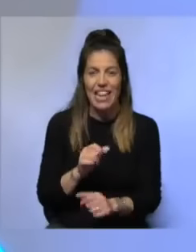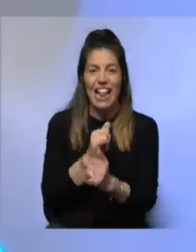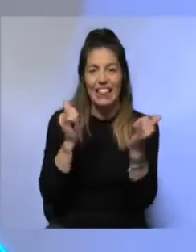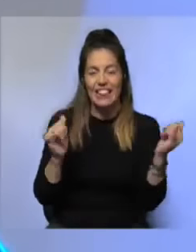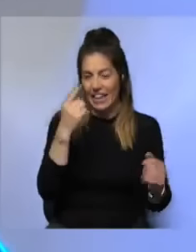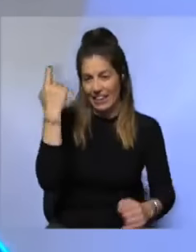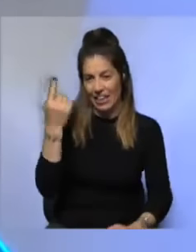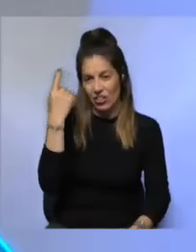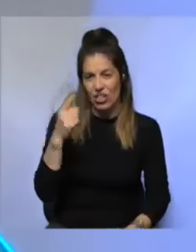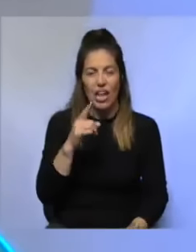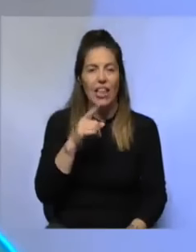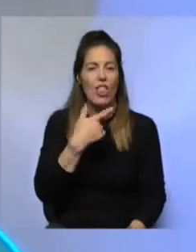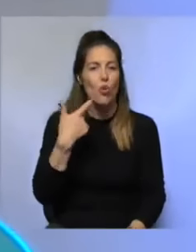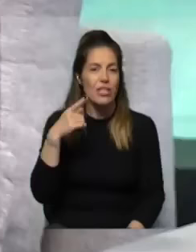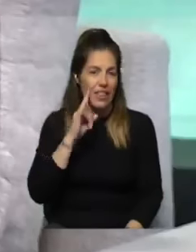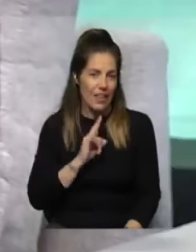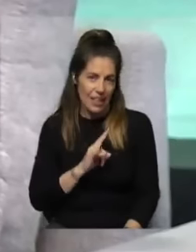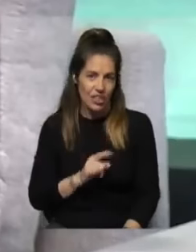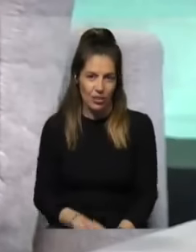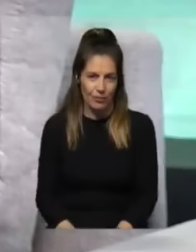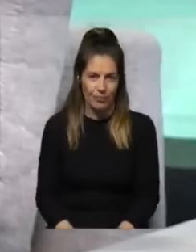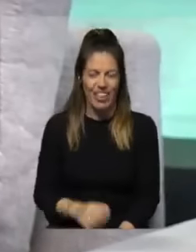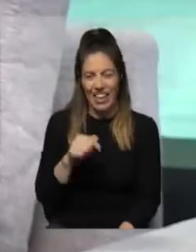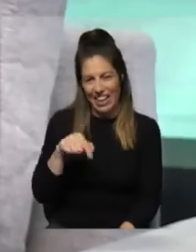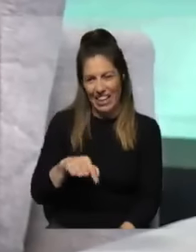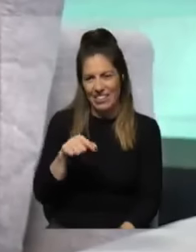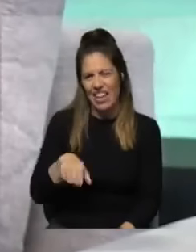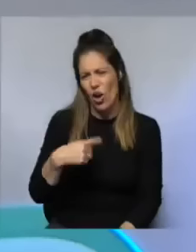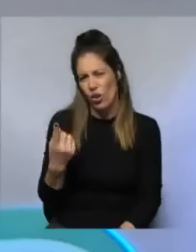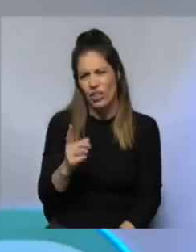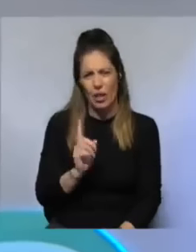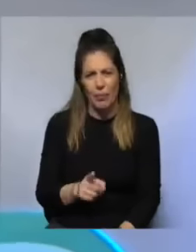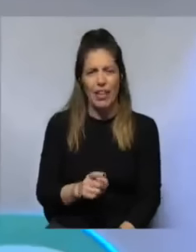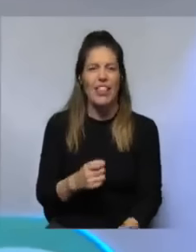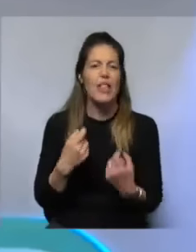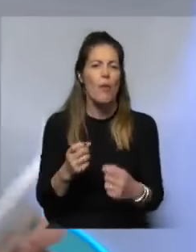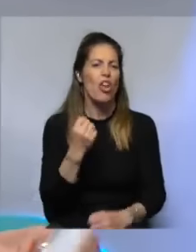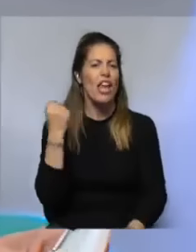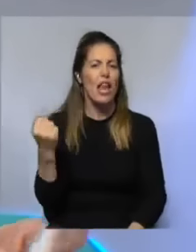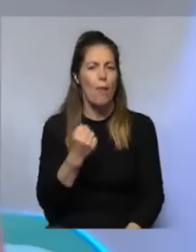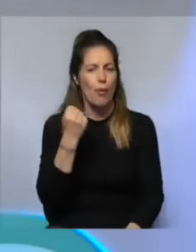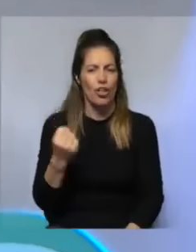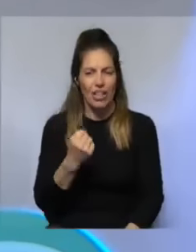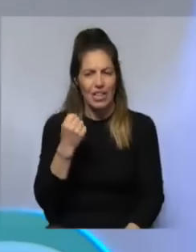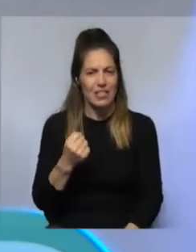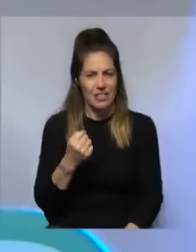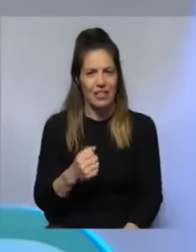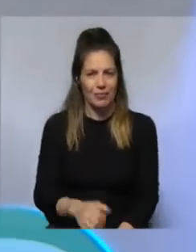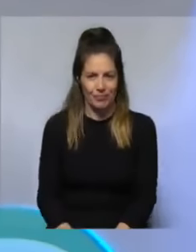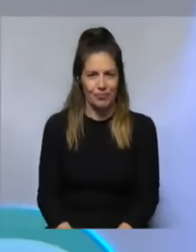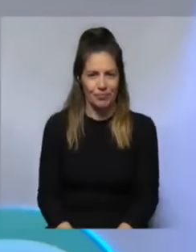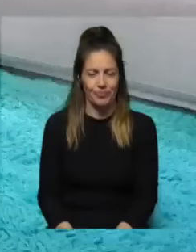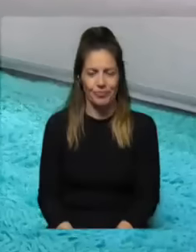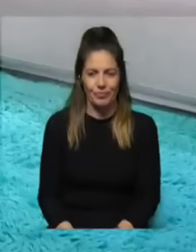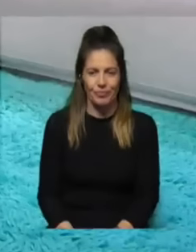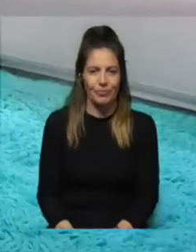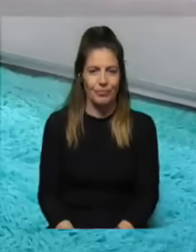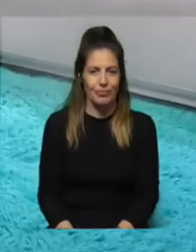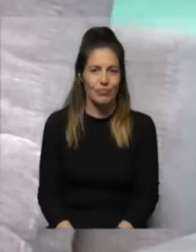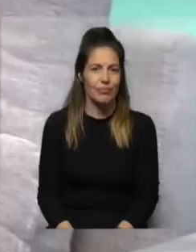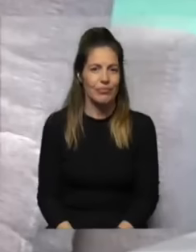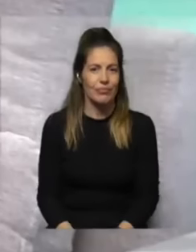Sí. Me pareció que era la que estaba viendo en el día de hoy. Correcto. Porque hay algunas otras. Démosle la importancia que reclamamos que la sociedad le diera. Sí. Qué fruta